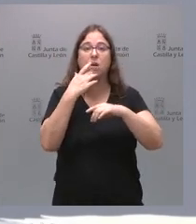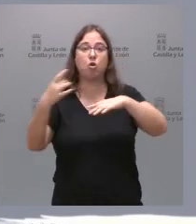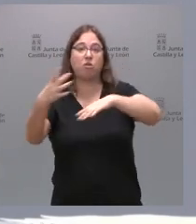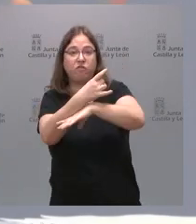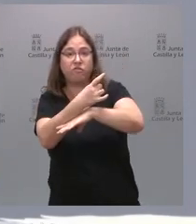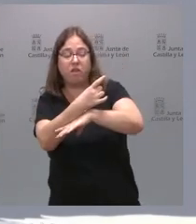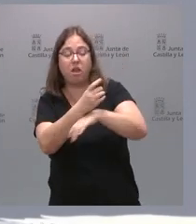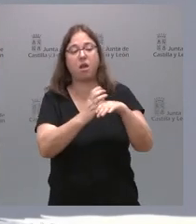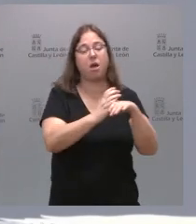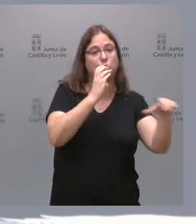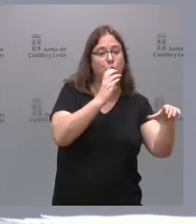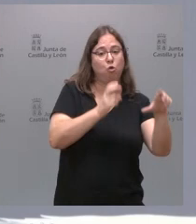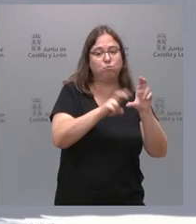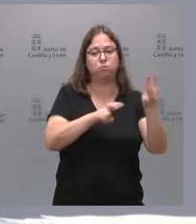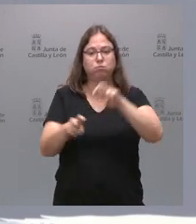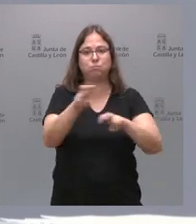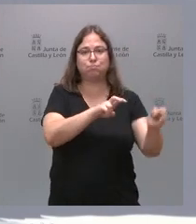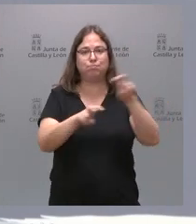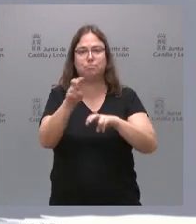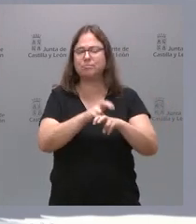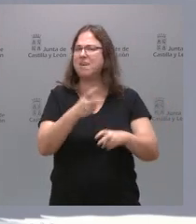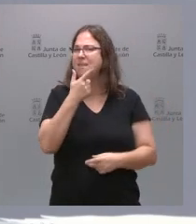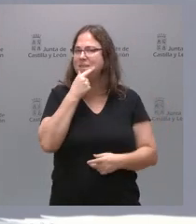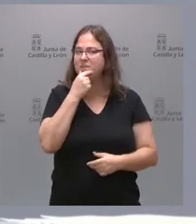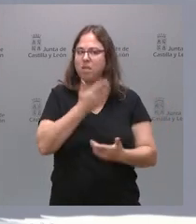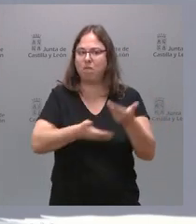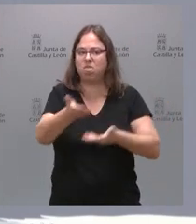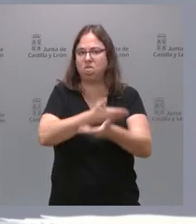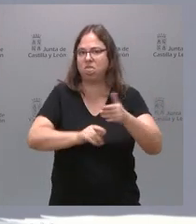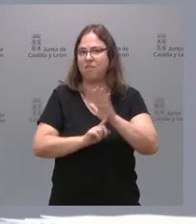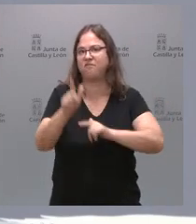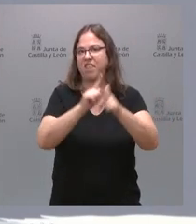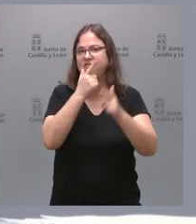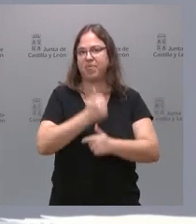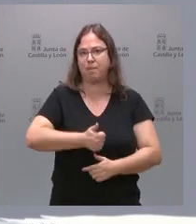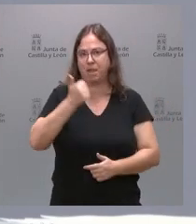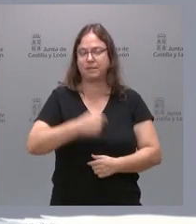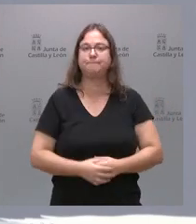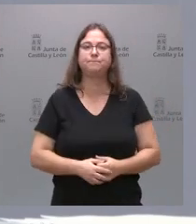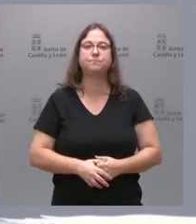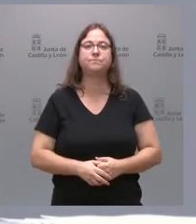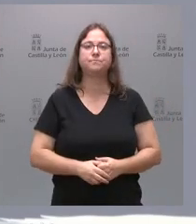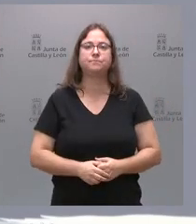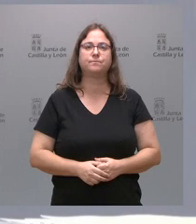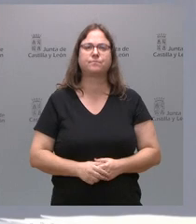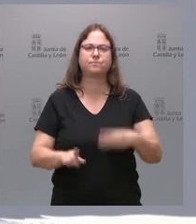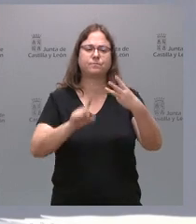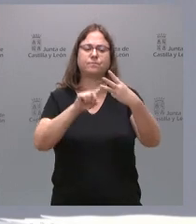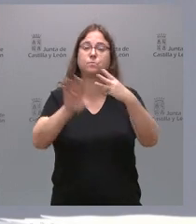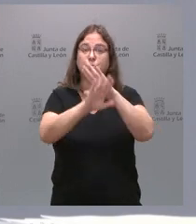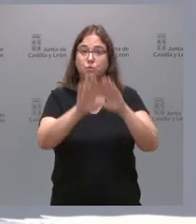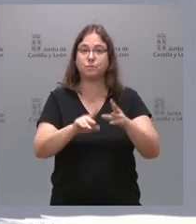lado de autobuses y por dentro la definición de la integración del ferrocarril es básica para su definir las nuevas autobuses de Valladolid y la última